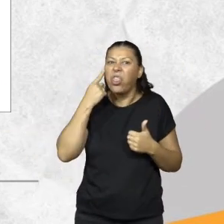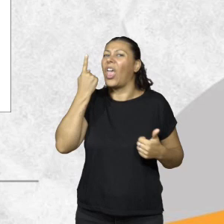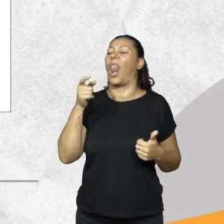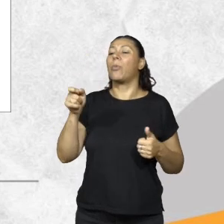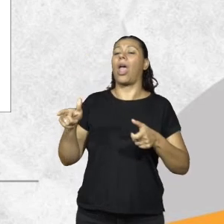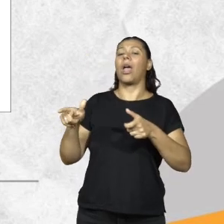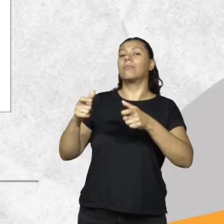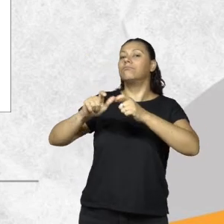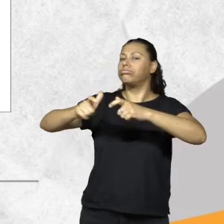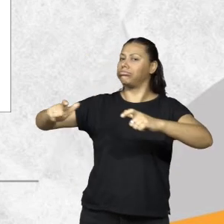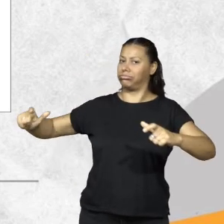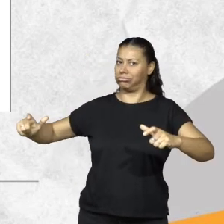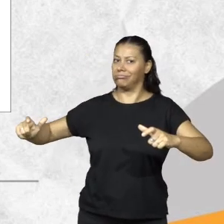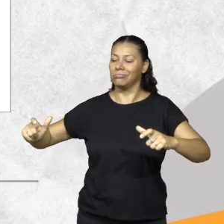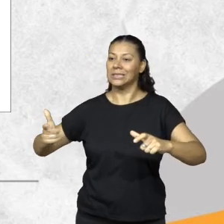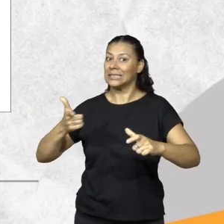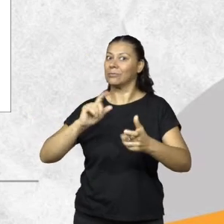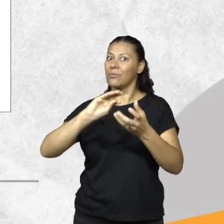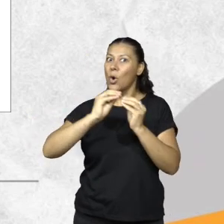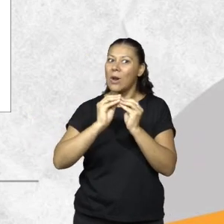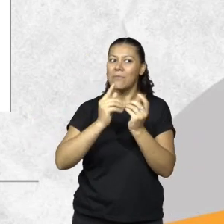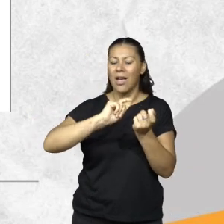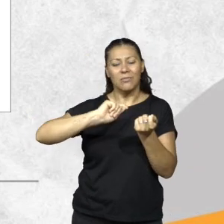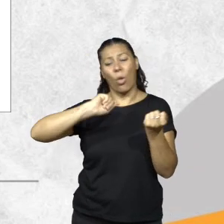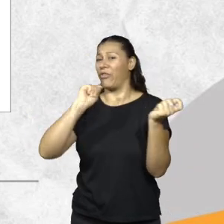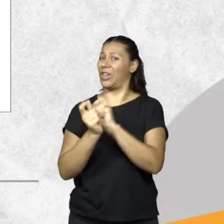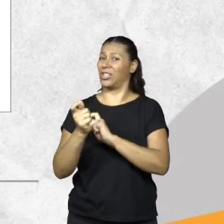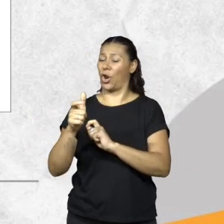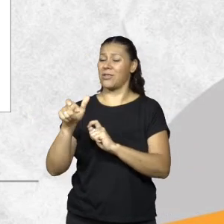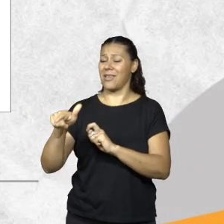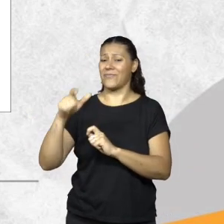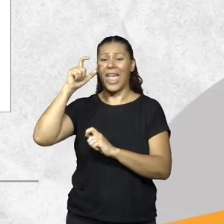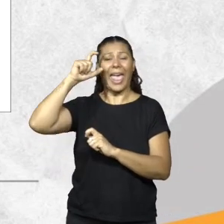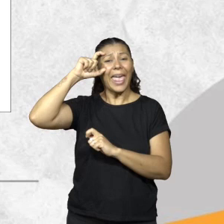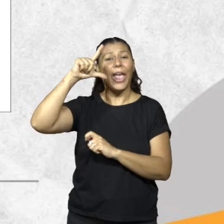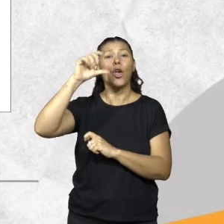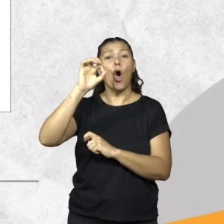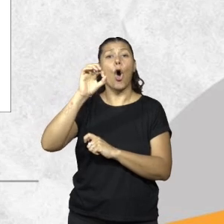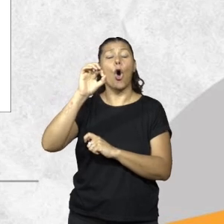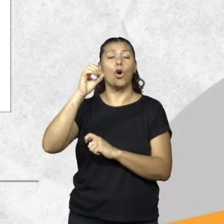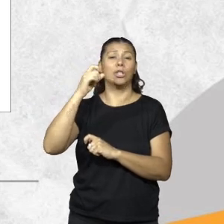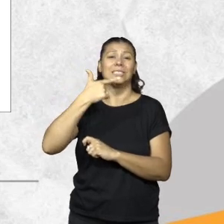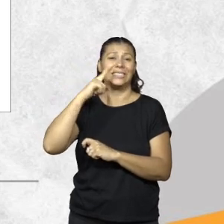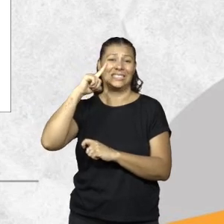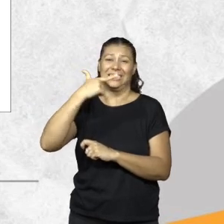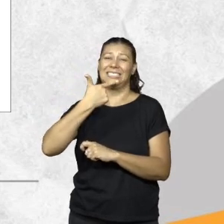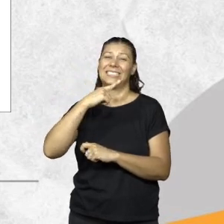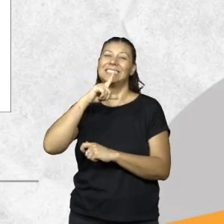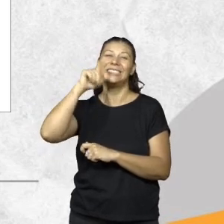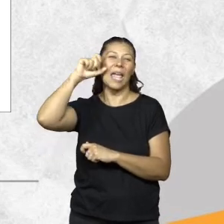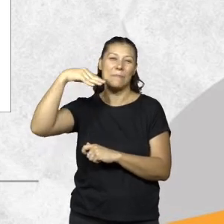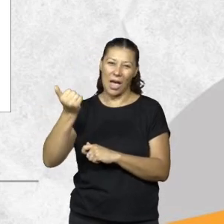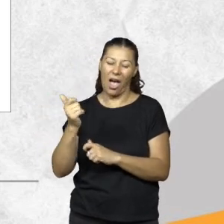ecosistemas con nuestras actividades. Entonces, ¿por qué son peligrosas estas cianobacterias?